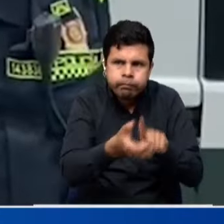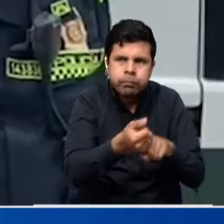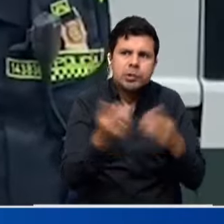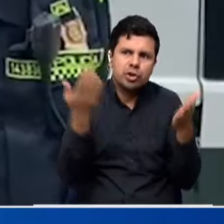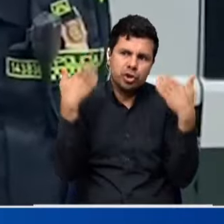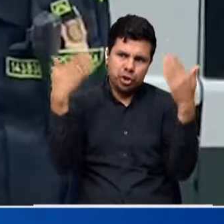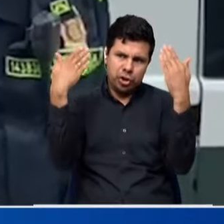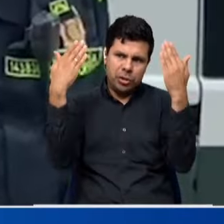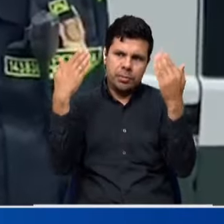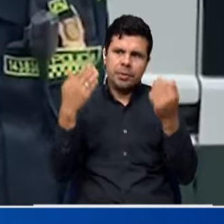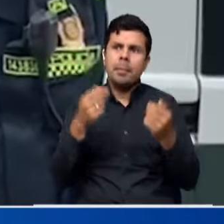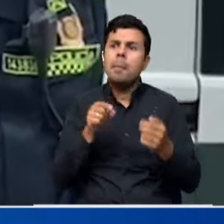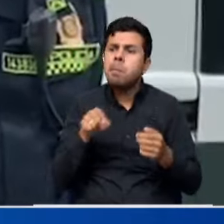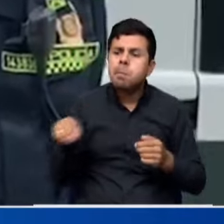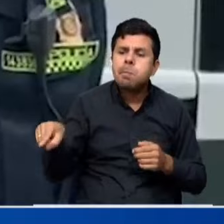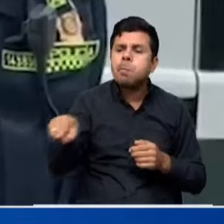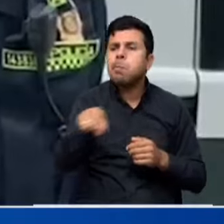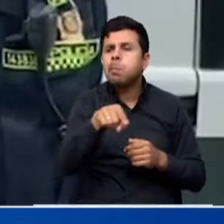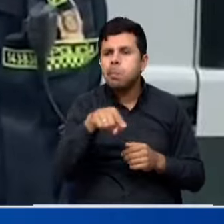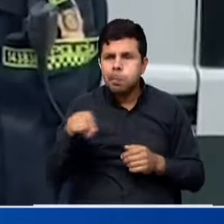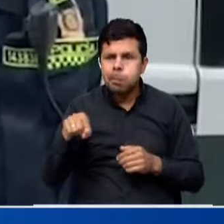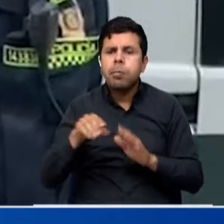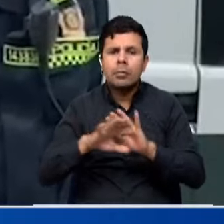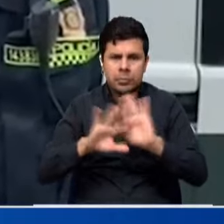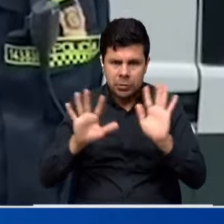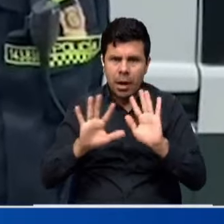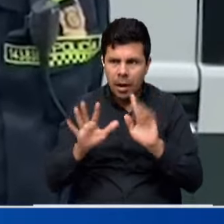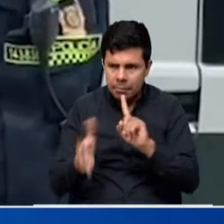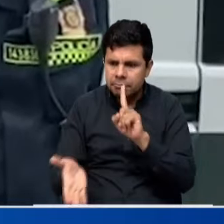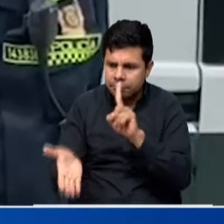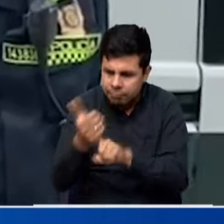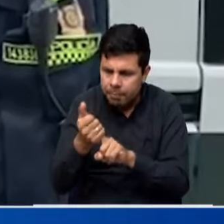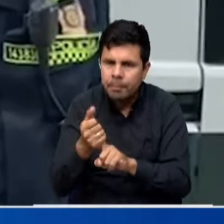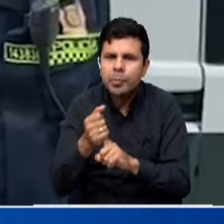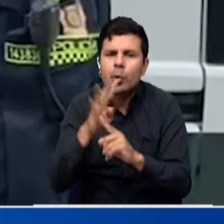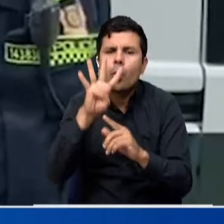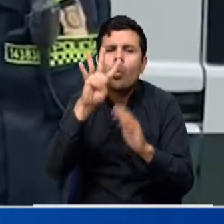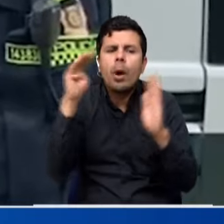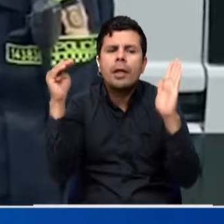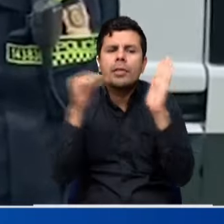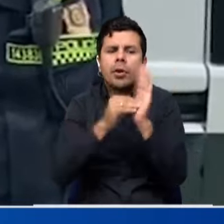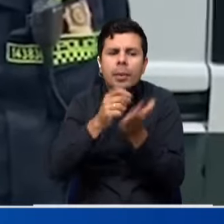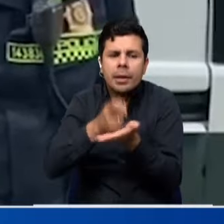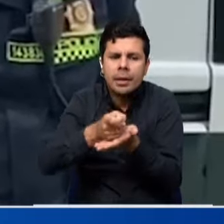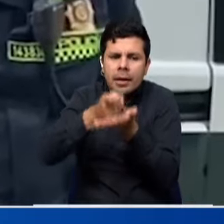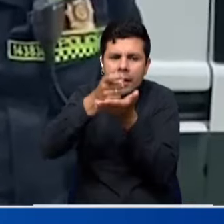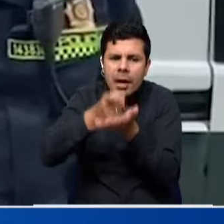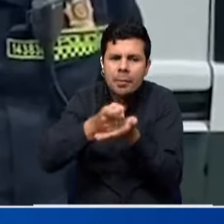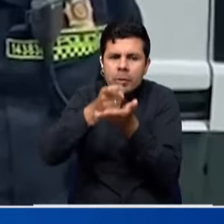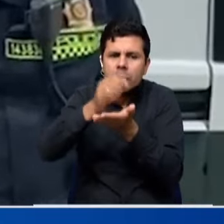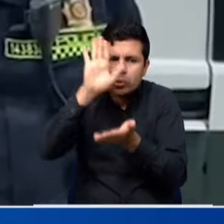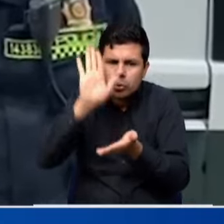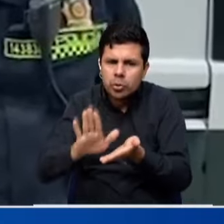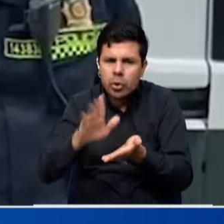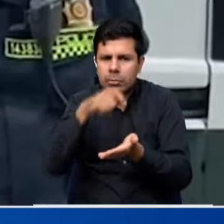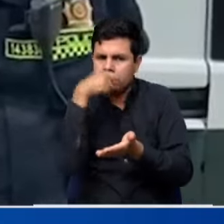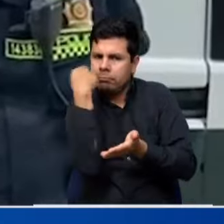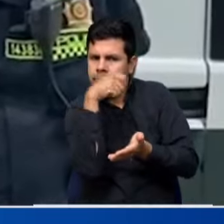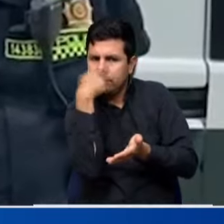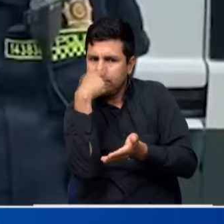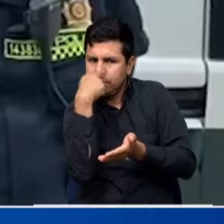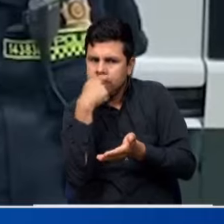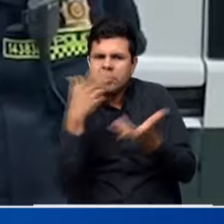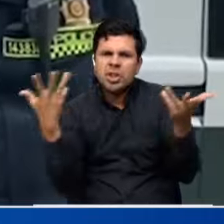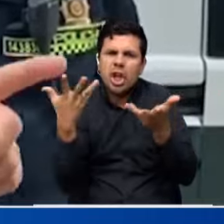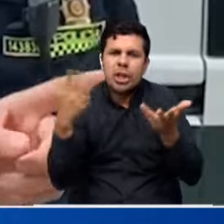operativos, puestos de control de manera itinerante, hemos logrado la incautación de 4.000 gramos de cocaína. Esta sustancia venía proveniente